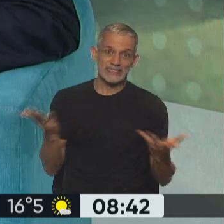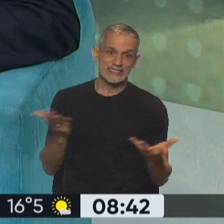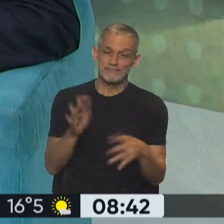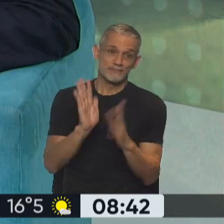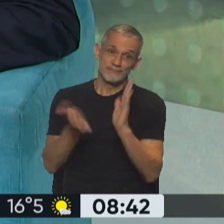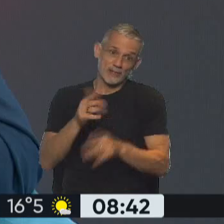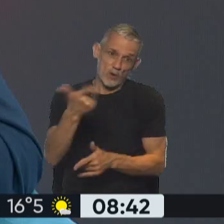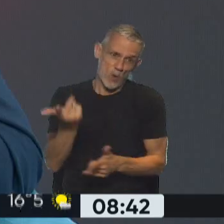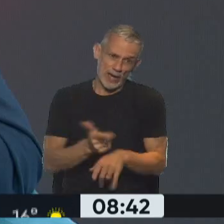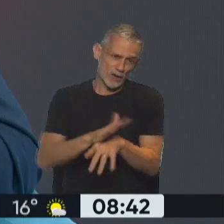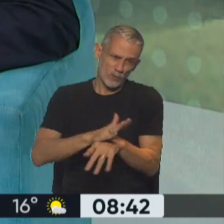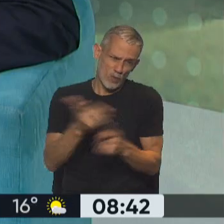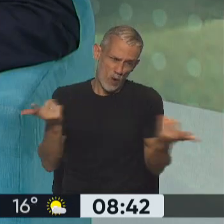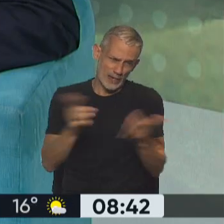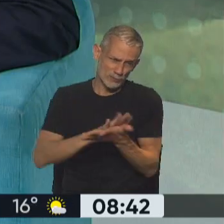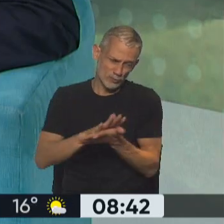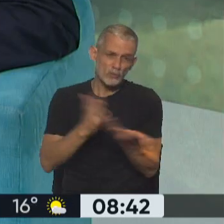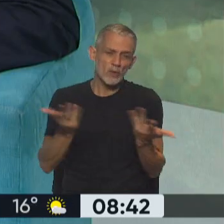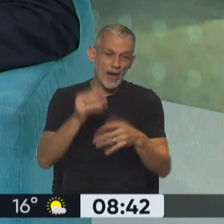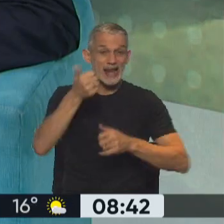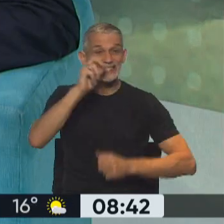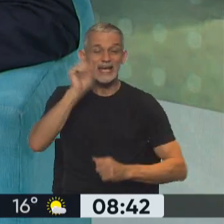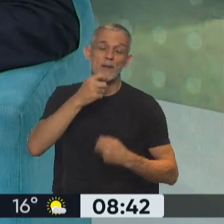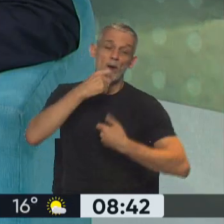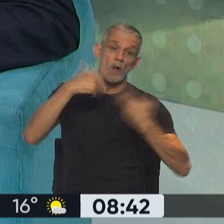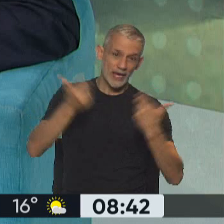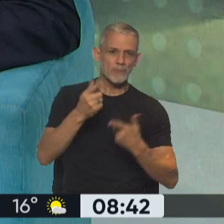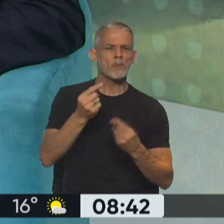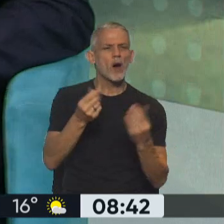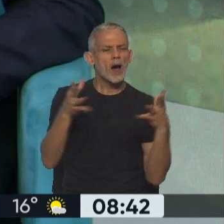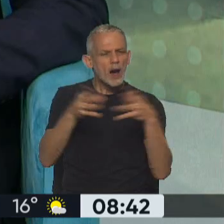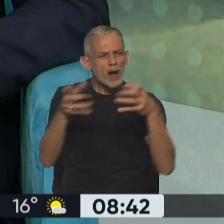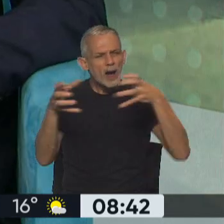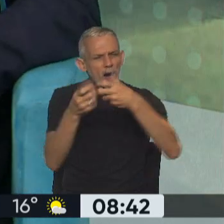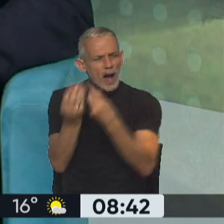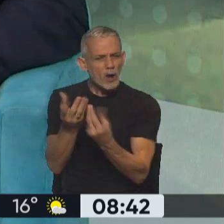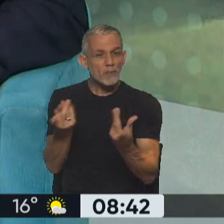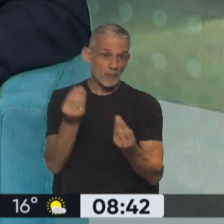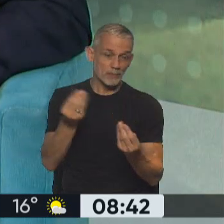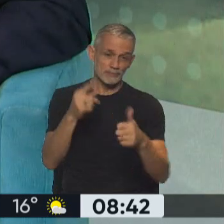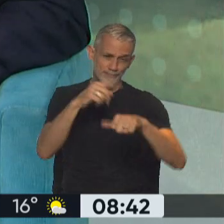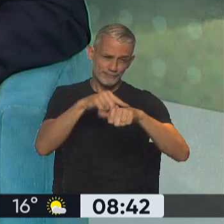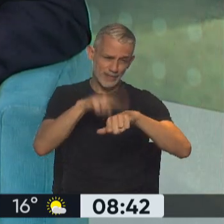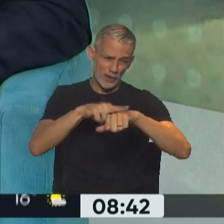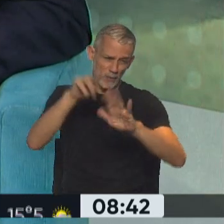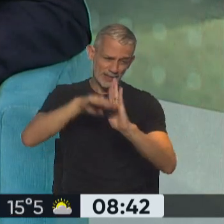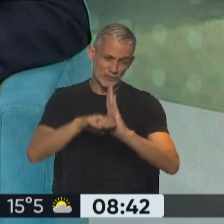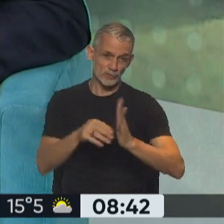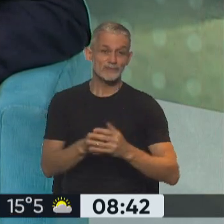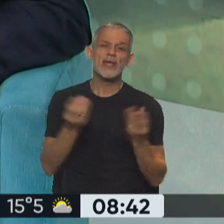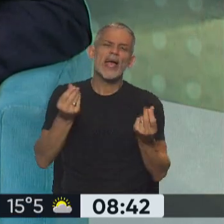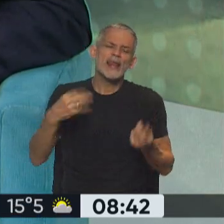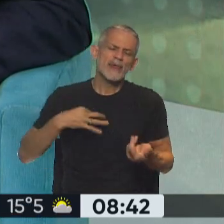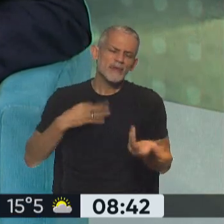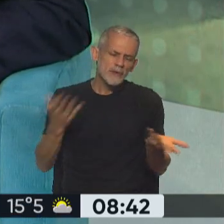cura. El Alzheimer es una de ellas. Entonces es importantísimo esto, el acompañamiento y el poder prevenirlo con todo lo que recomendaba el doctor recién. Y la calidad de